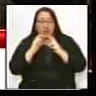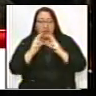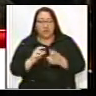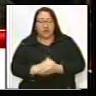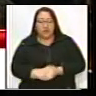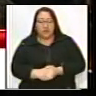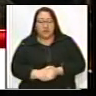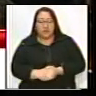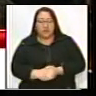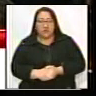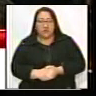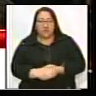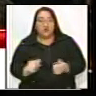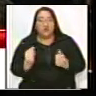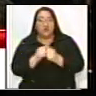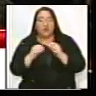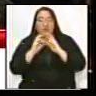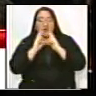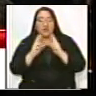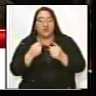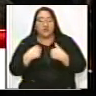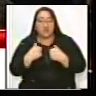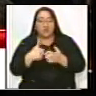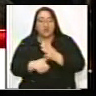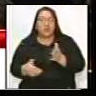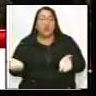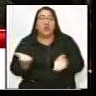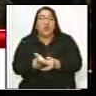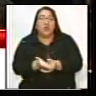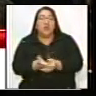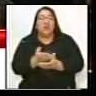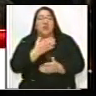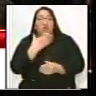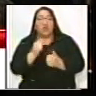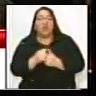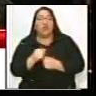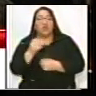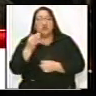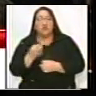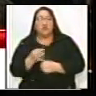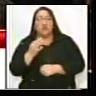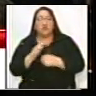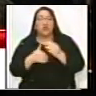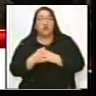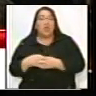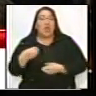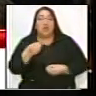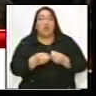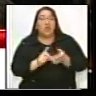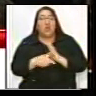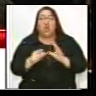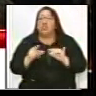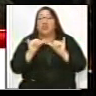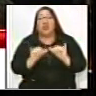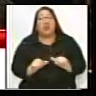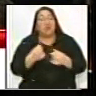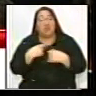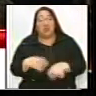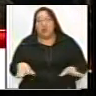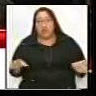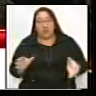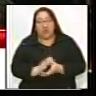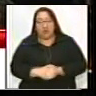de esa reunión para tener un documento objetivo de fecha cierta esos acuerdos y luego no se queden o